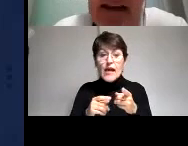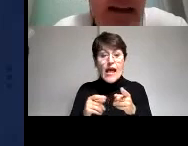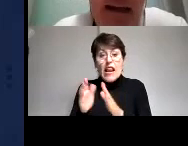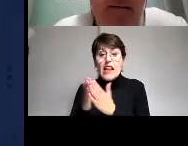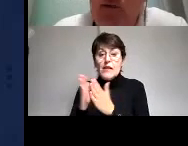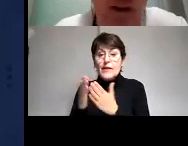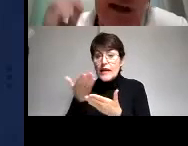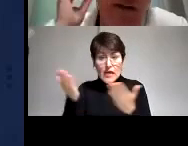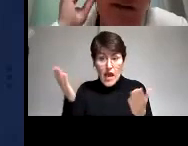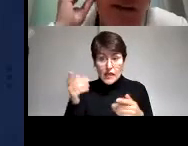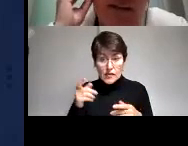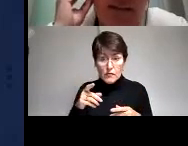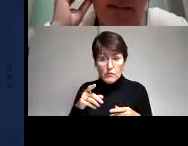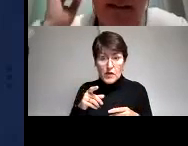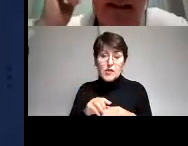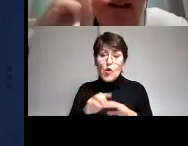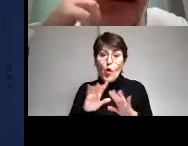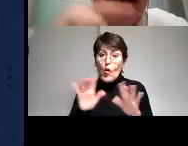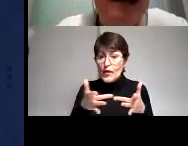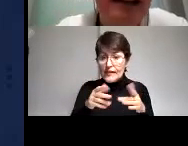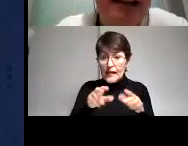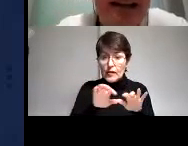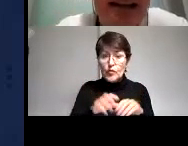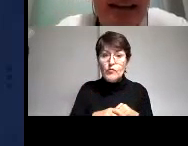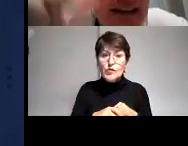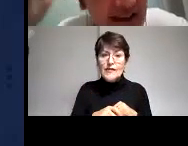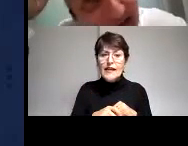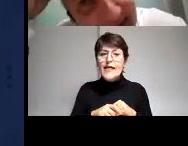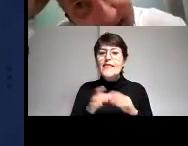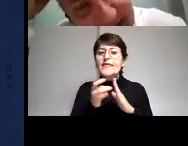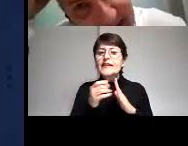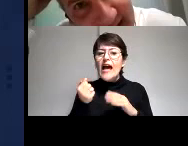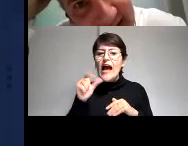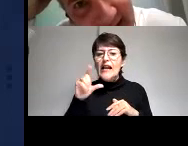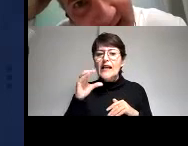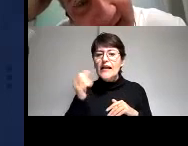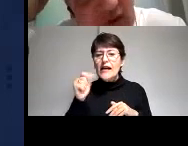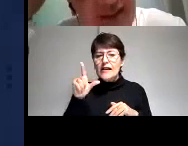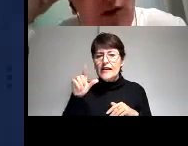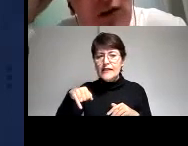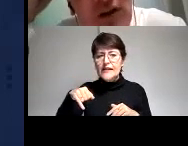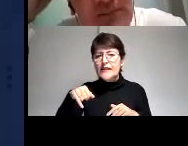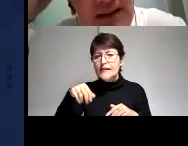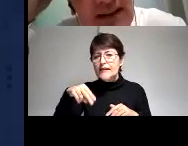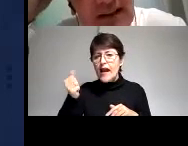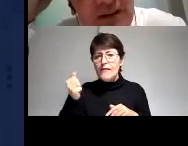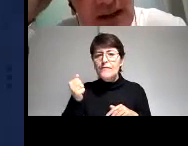por librería, internet, ¿no? Que sí, pongan el título sí, y sí, ahí. sí. Dieta alcalina dieta alcalina, es que a los 5 años